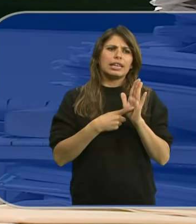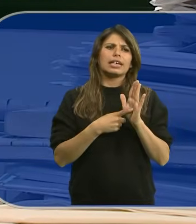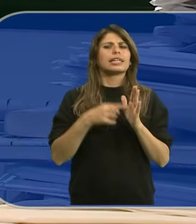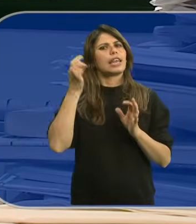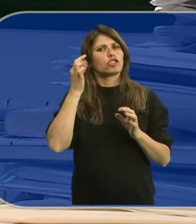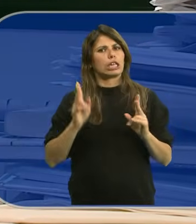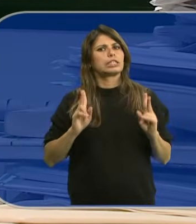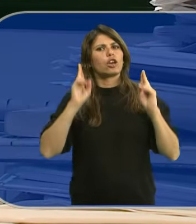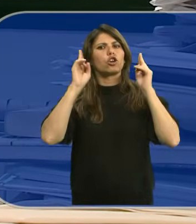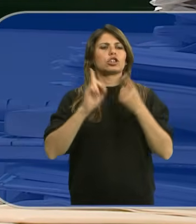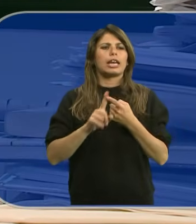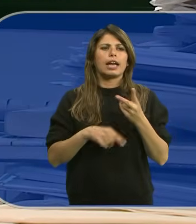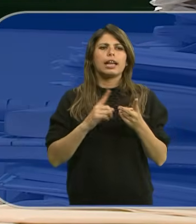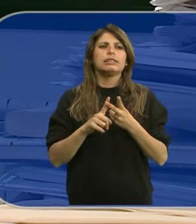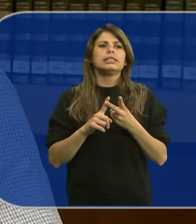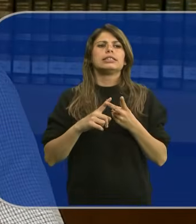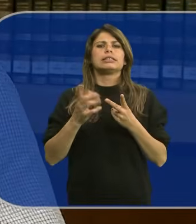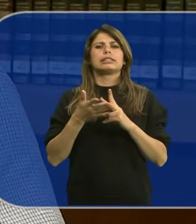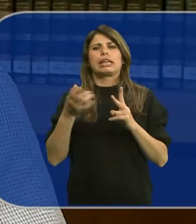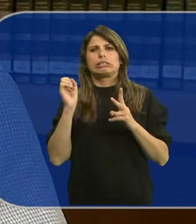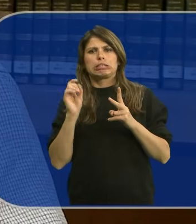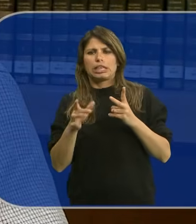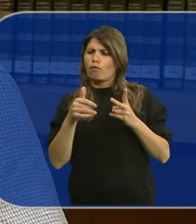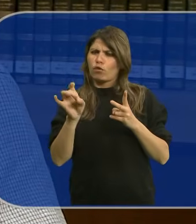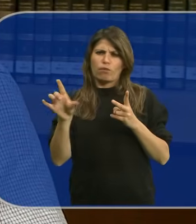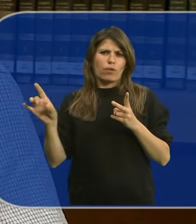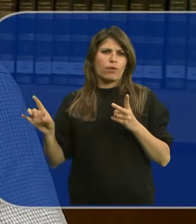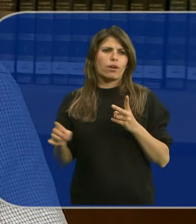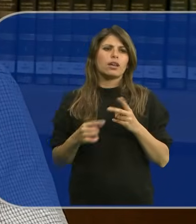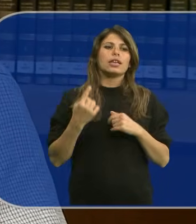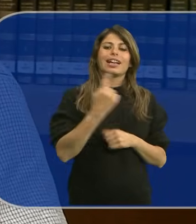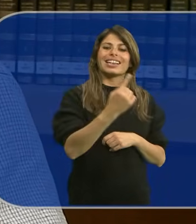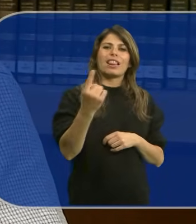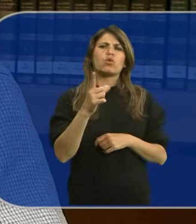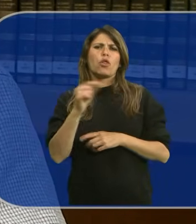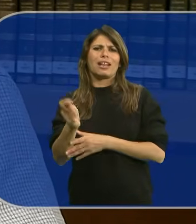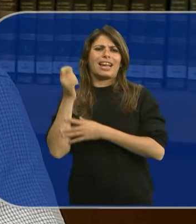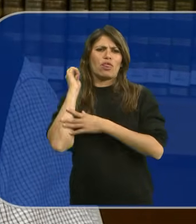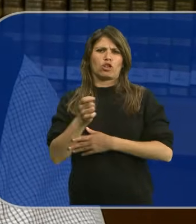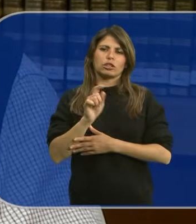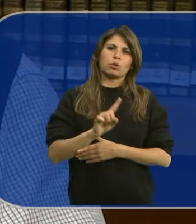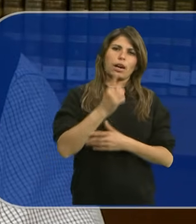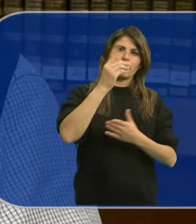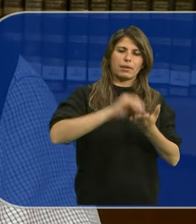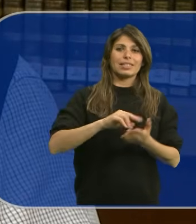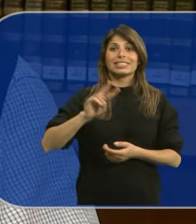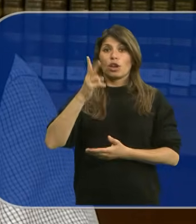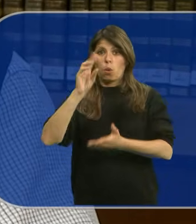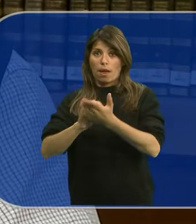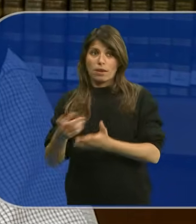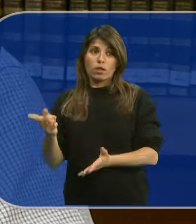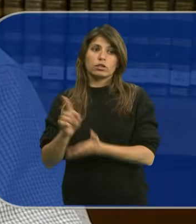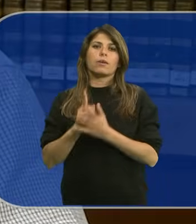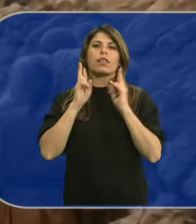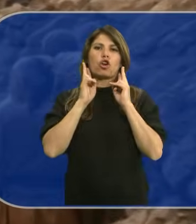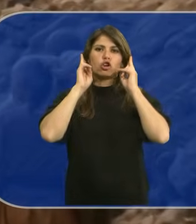orejas, se les latiga. Que den a cada uno de vosotros 100 azotes por la primera vez y por la segunda vez que